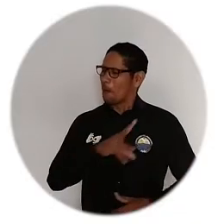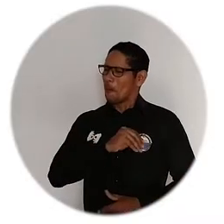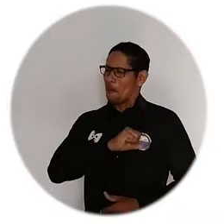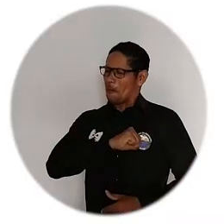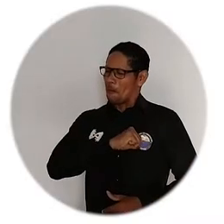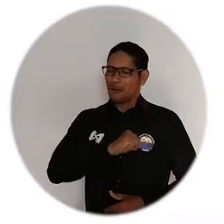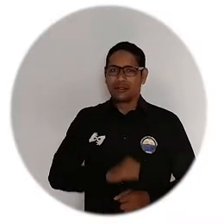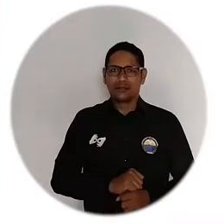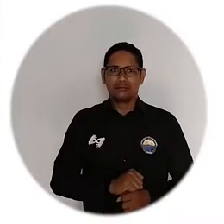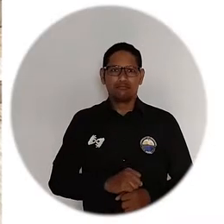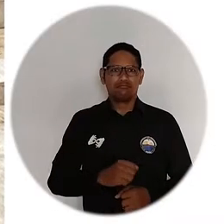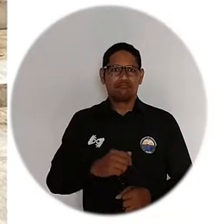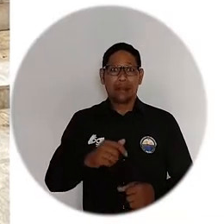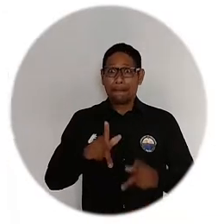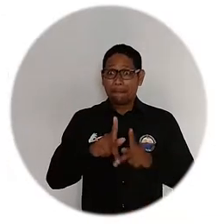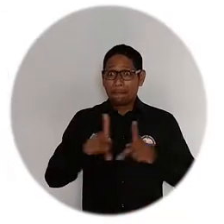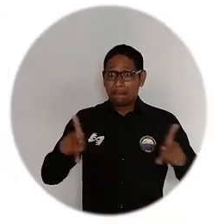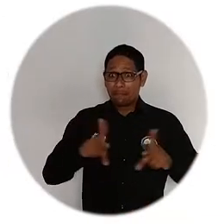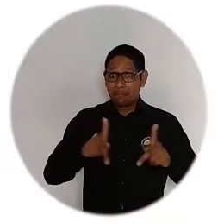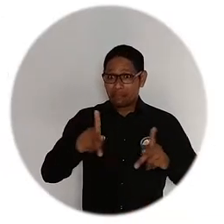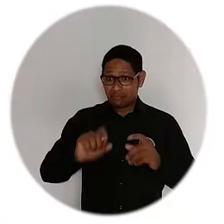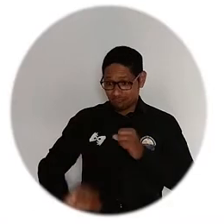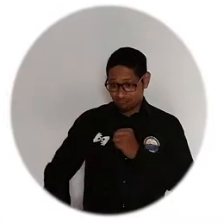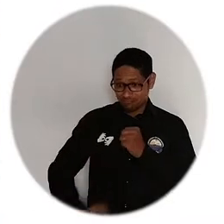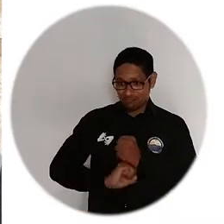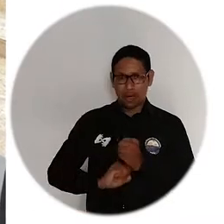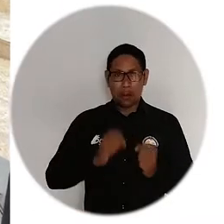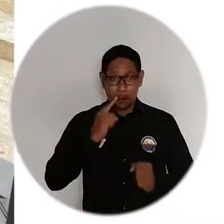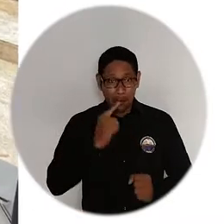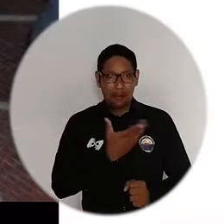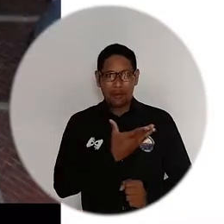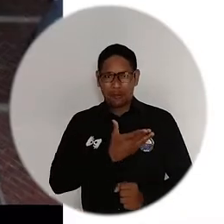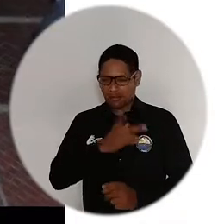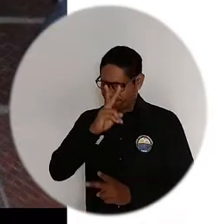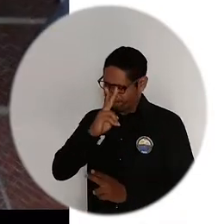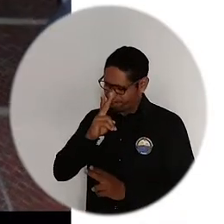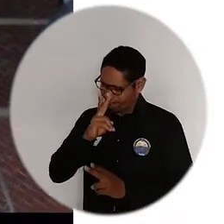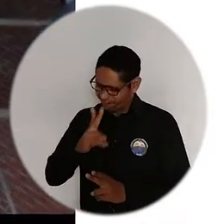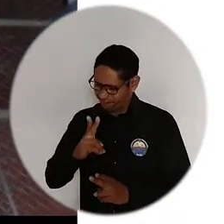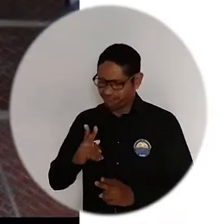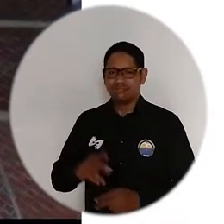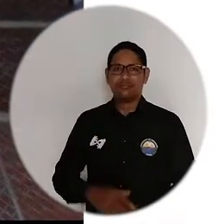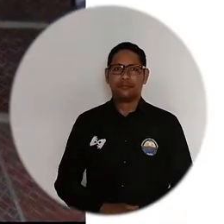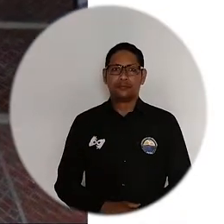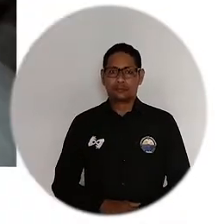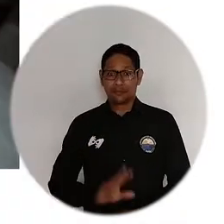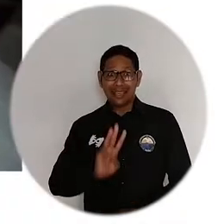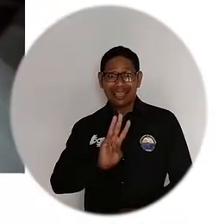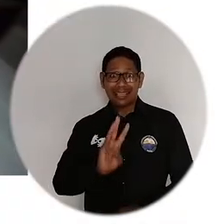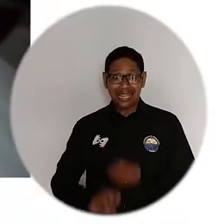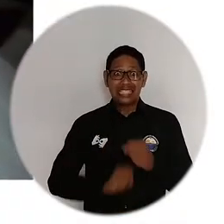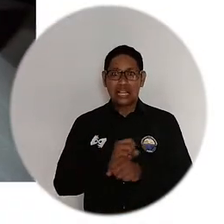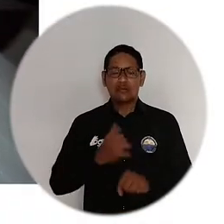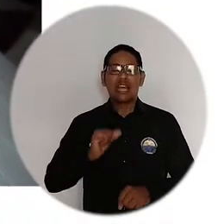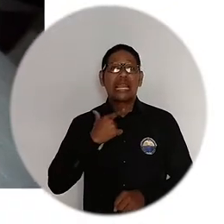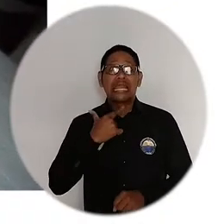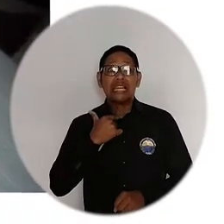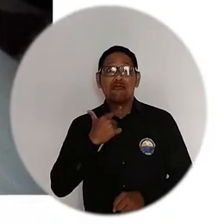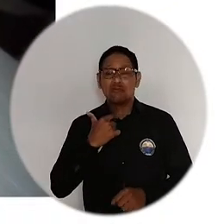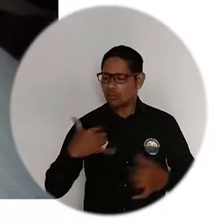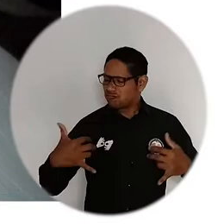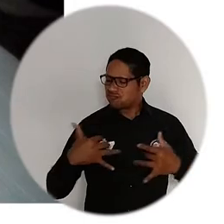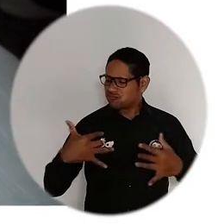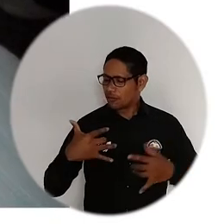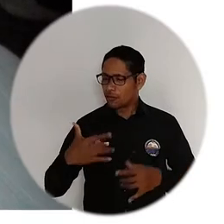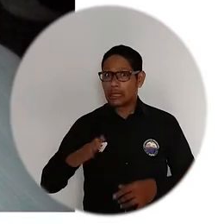este triunfo a todas las personas que me apoyaron, especialmente a mi papá y a mi mamá. A los 3 años descubrió su pasión por el vallenato, pero desde los